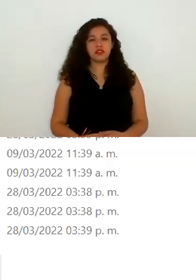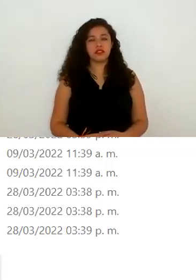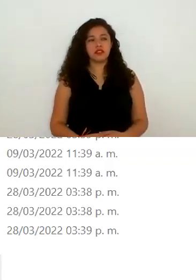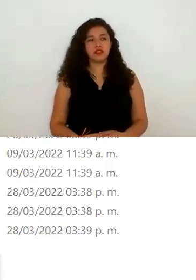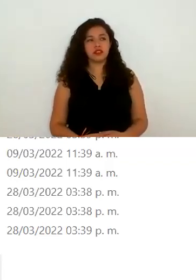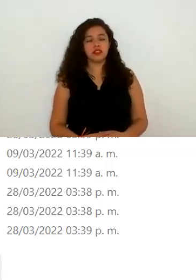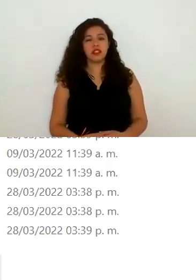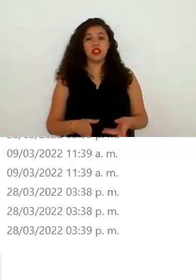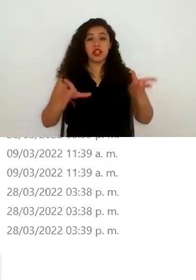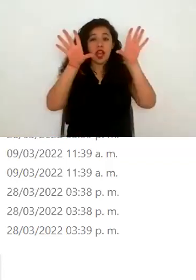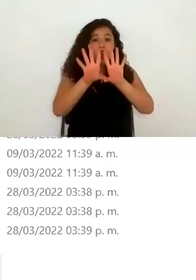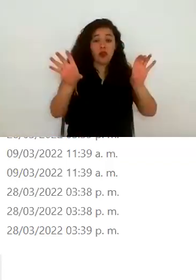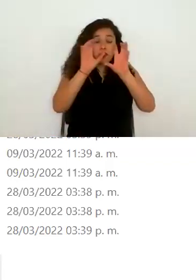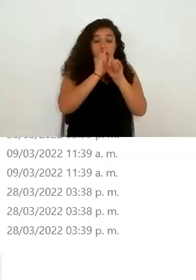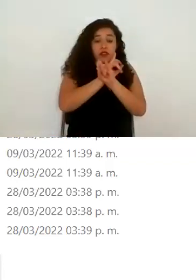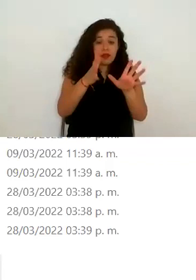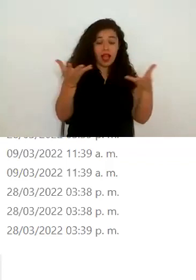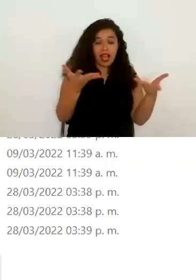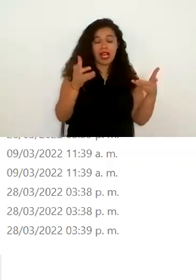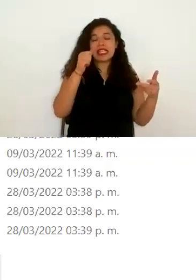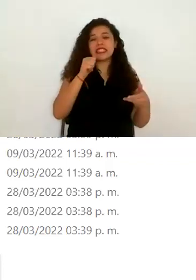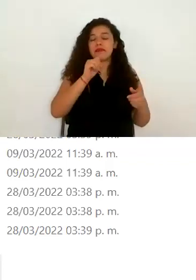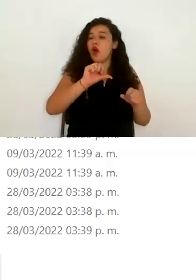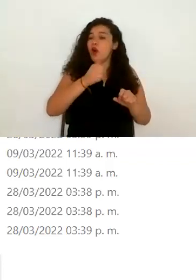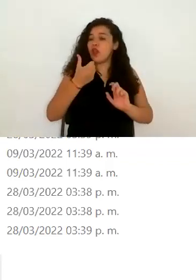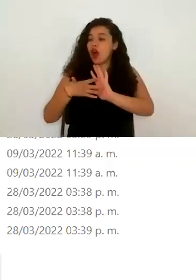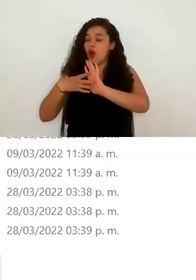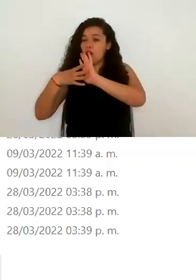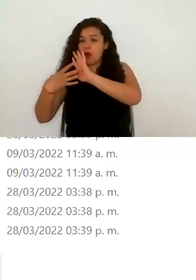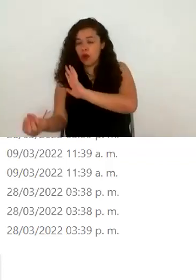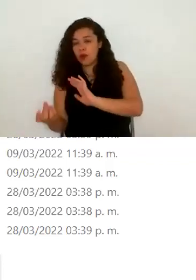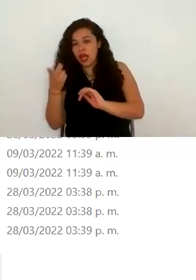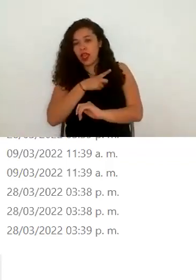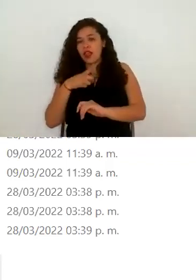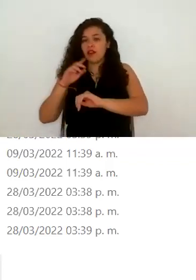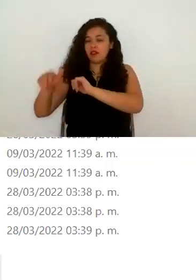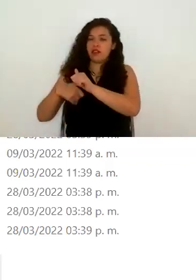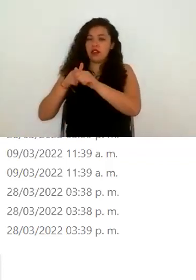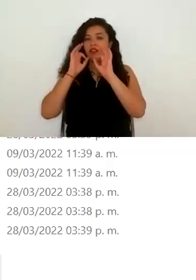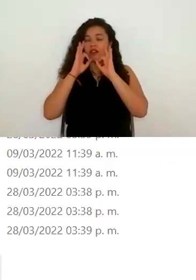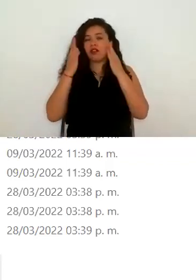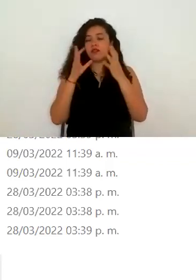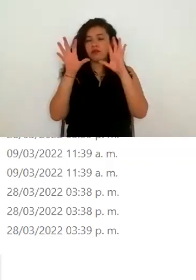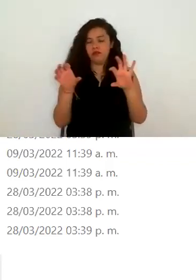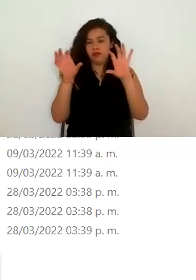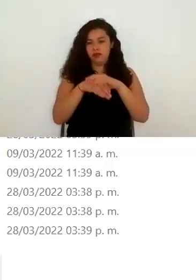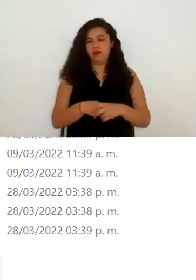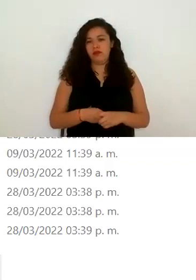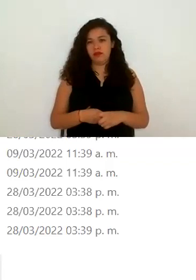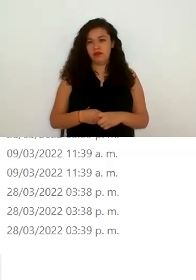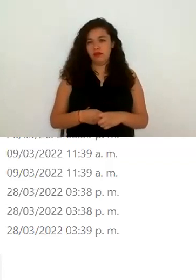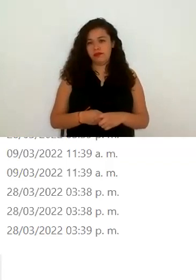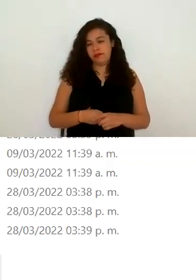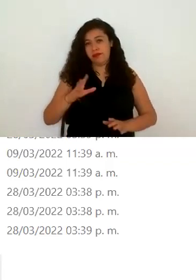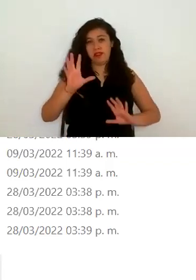en electrónico o la que están pasando a un formato digital, porque las computadoras